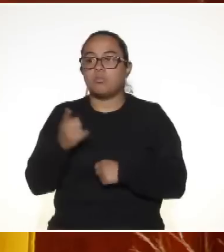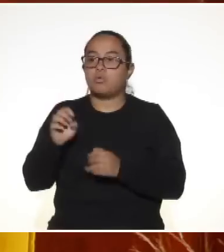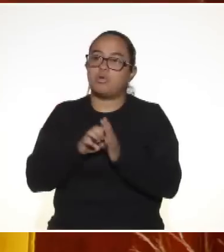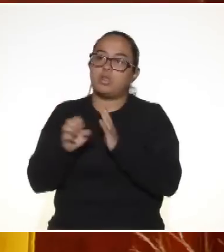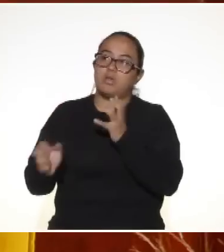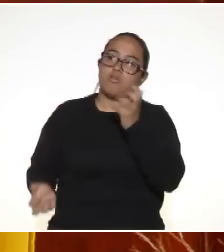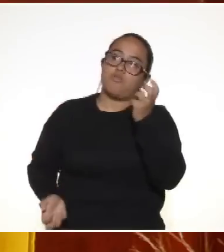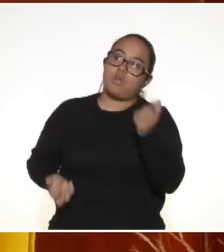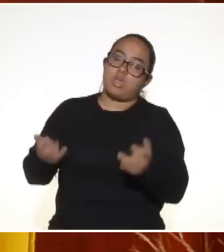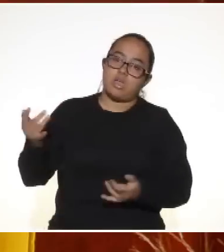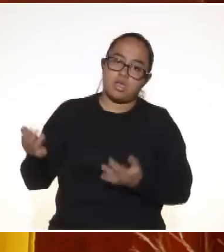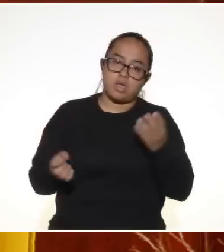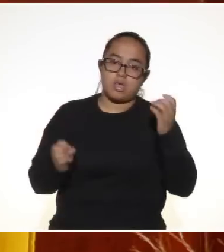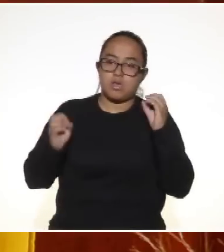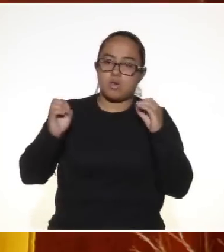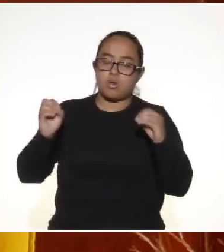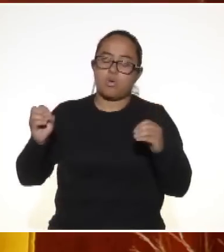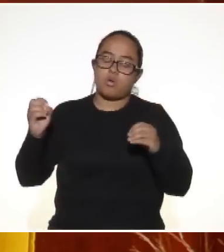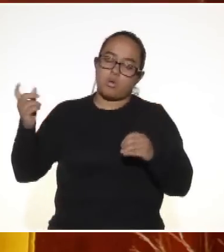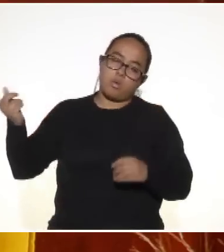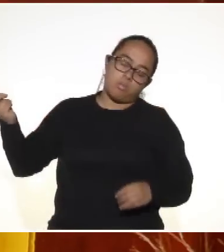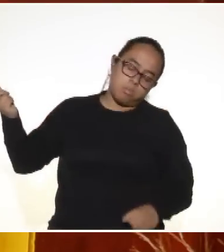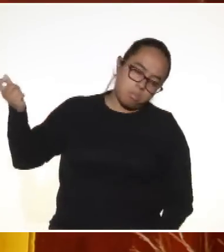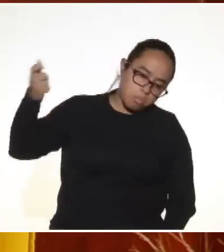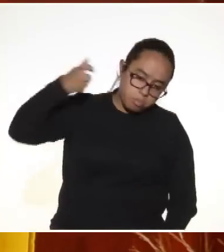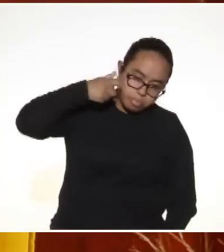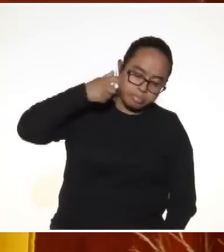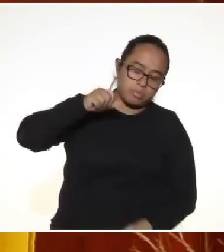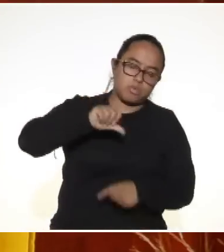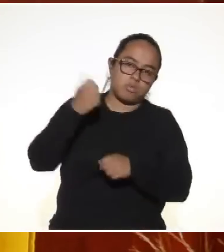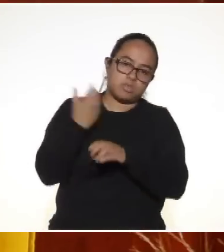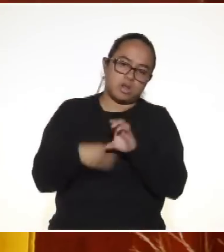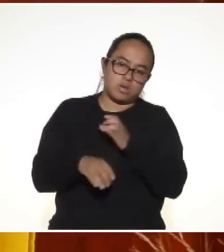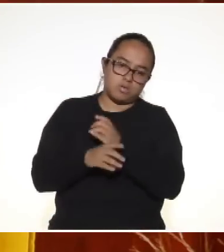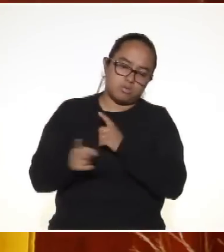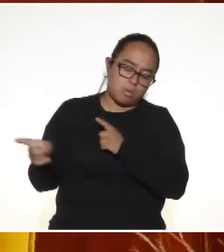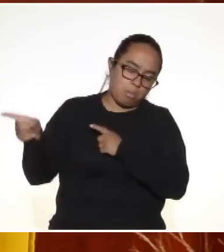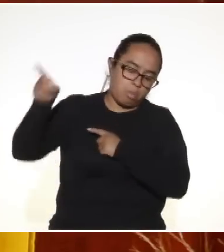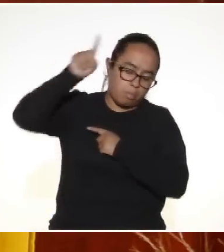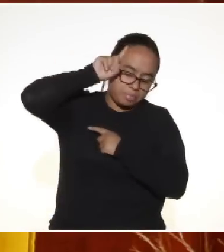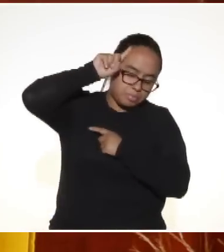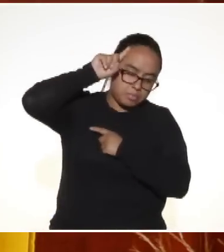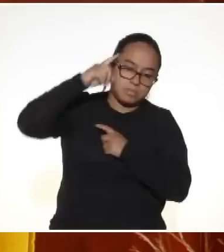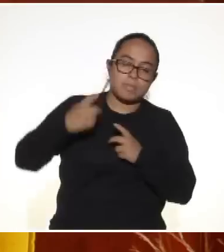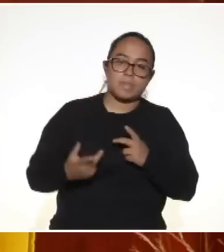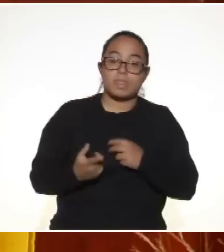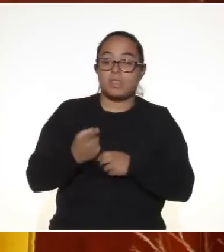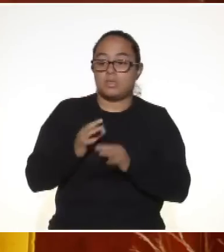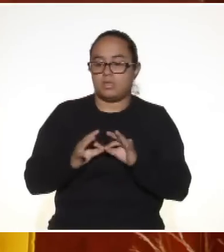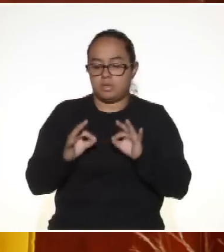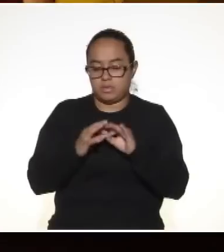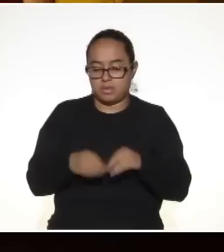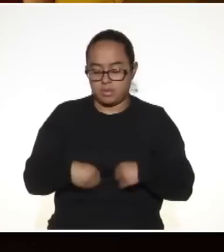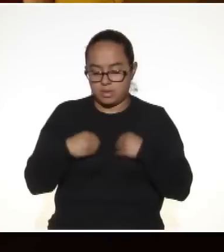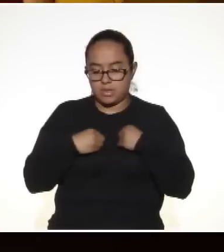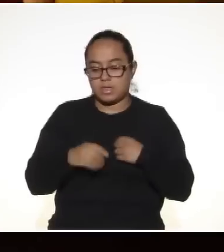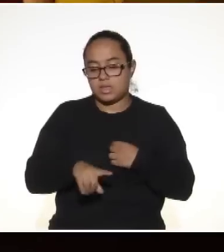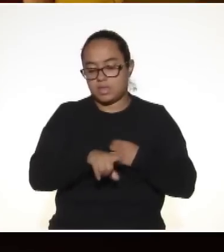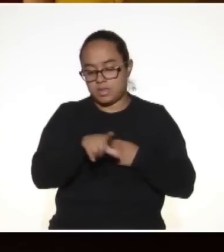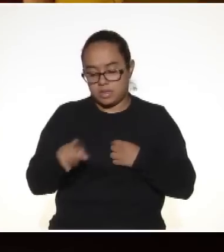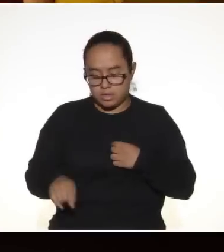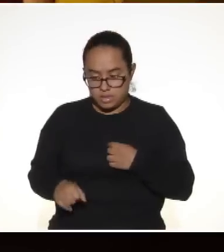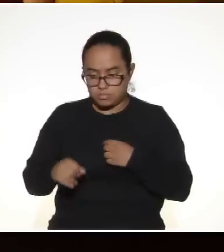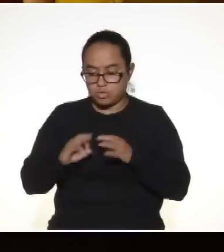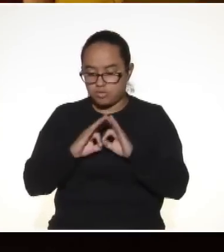fuego, que se le vaya a caer el poste encima. le va a caer encima algo, Claro. Pues bueno, primero es la vida y luego la función y al último la